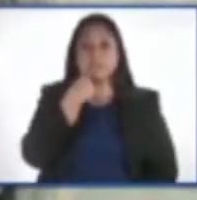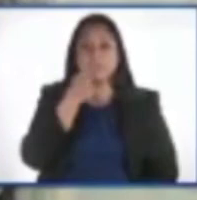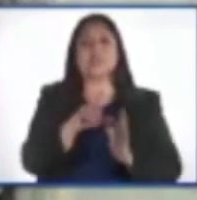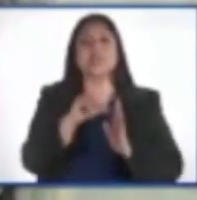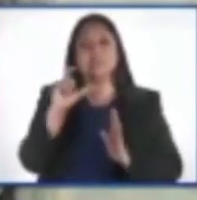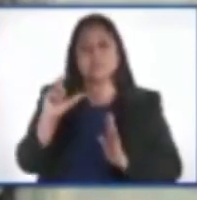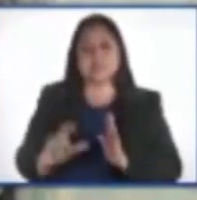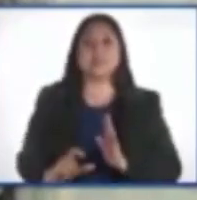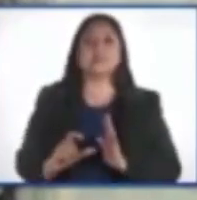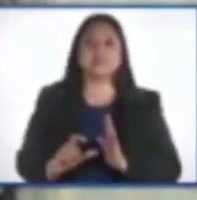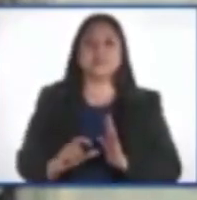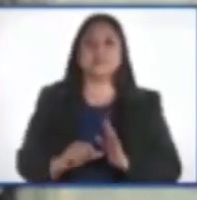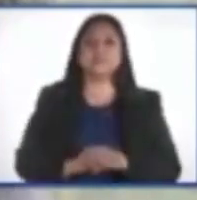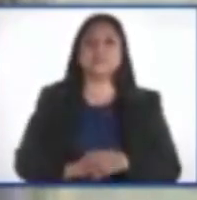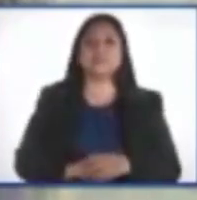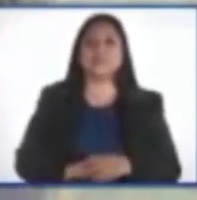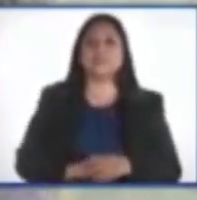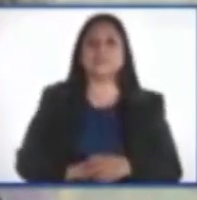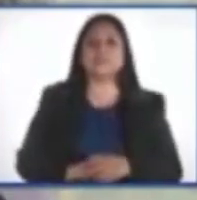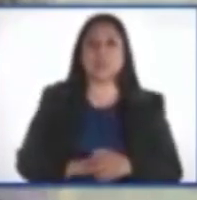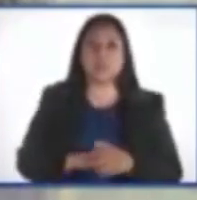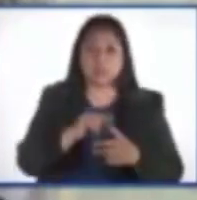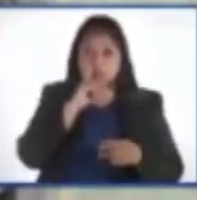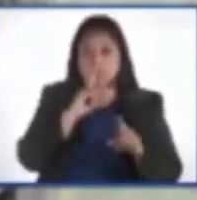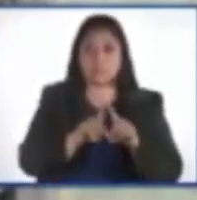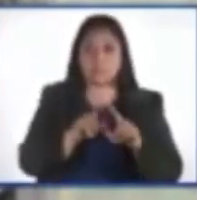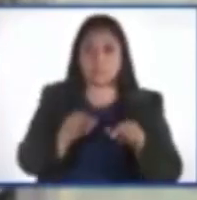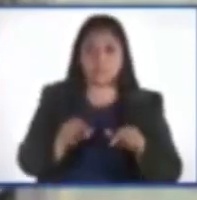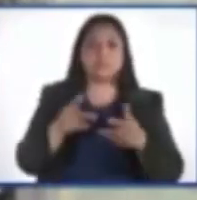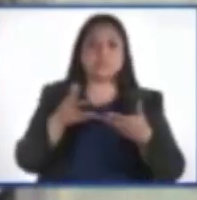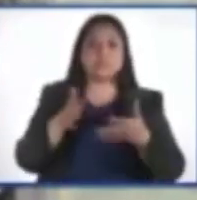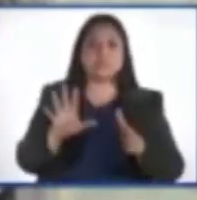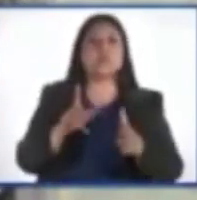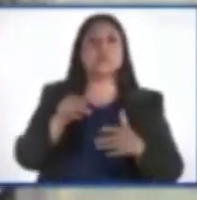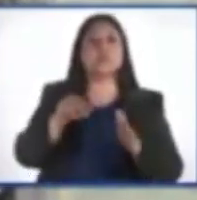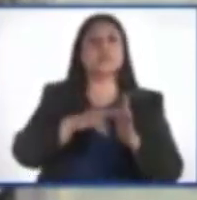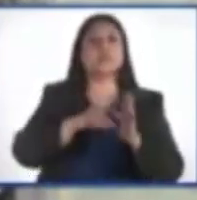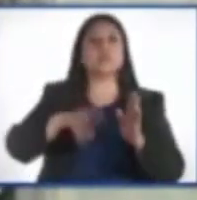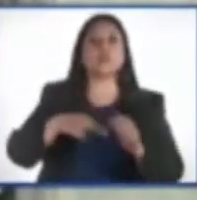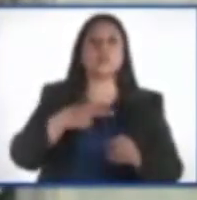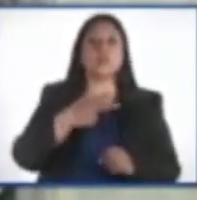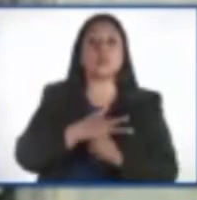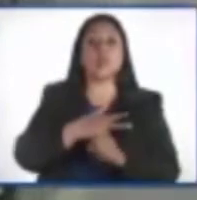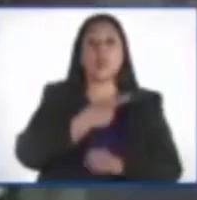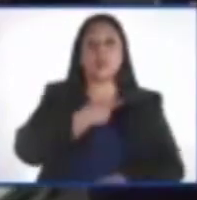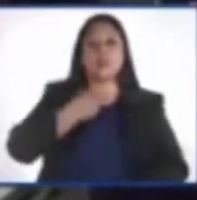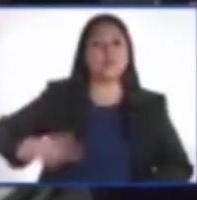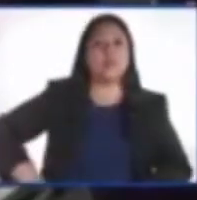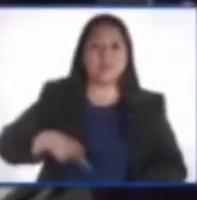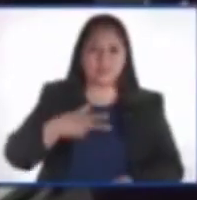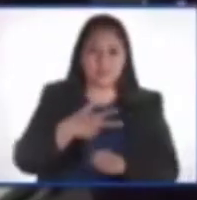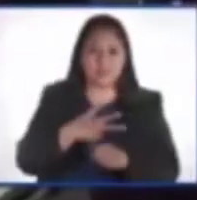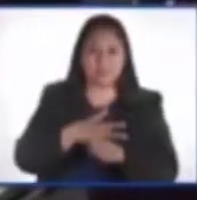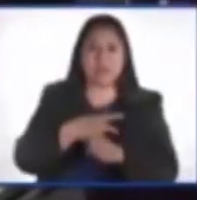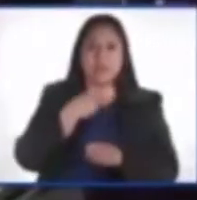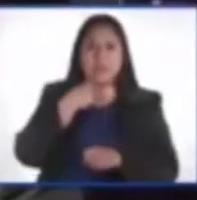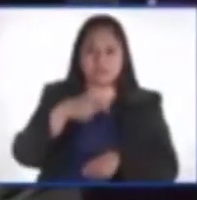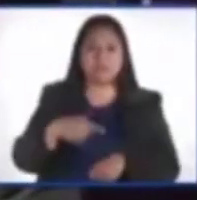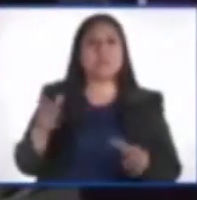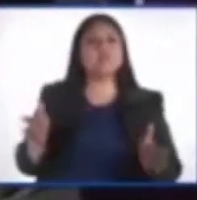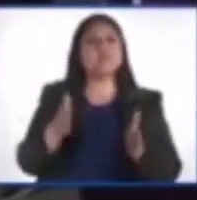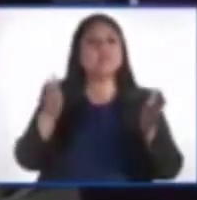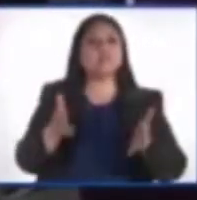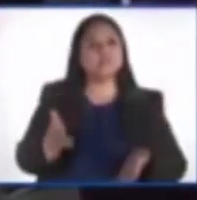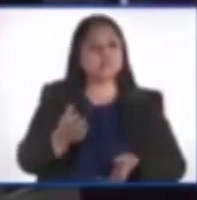sentido recordó que en septiembre pasado diálogo con el presidente de guatemala alejandro giammattei acerca del consenso de ginebra y